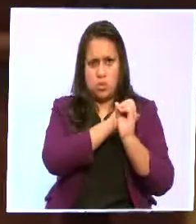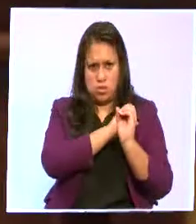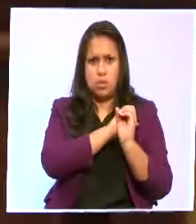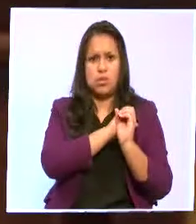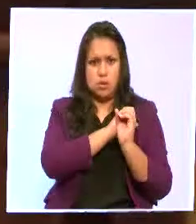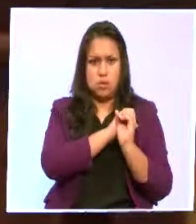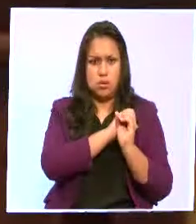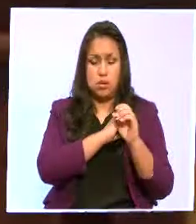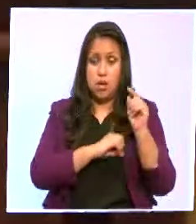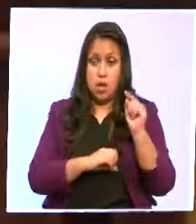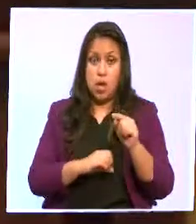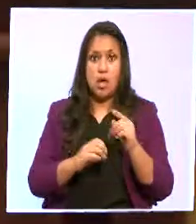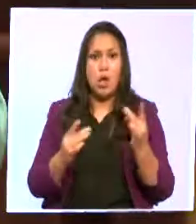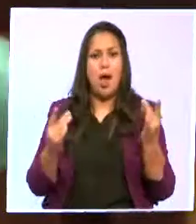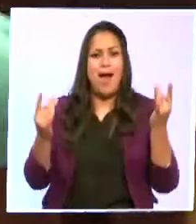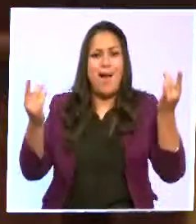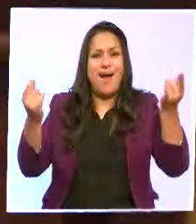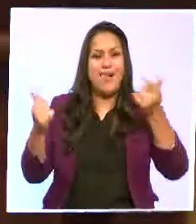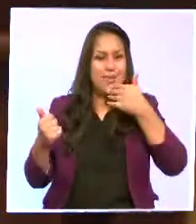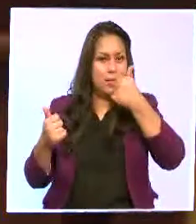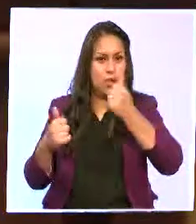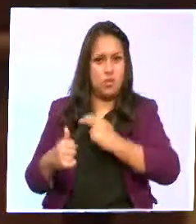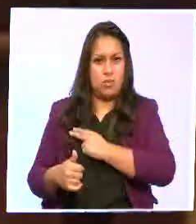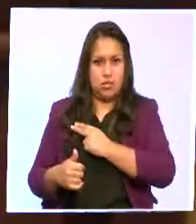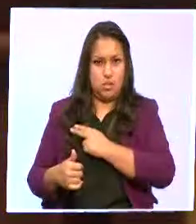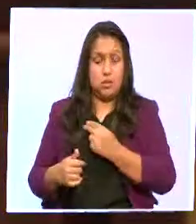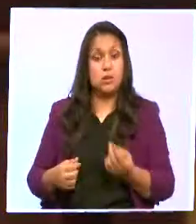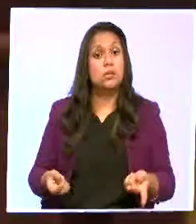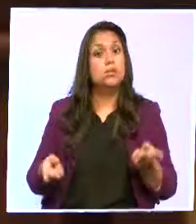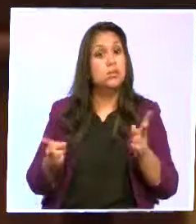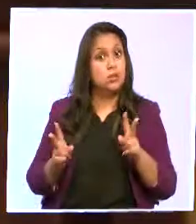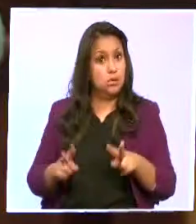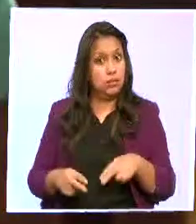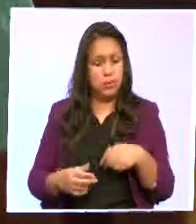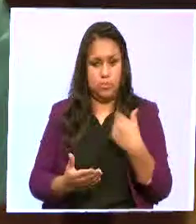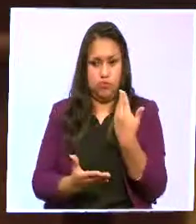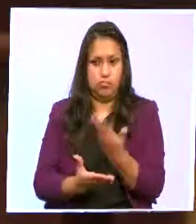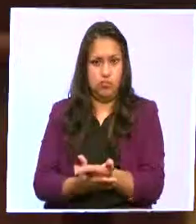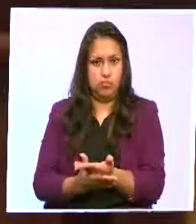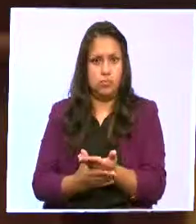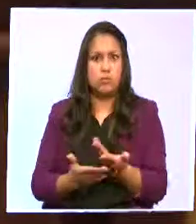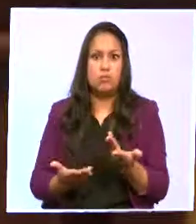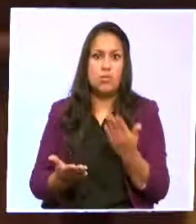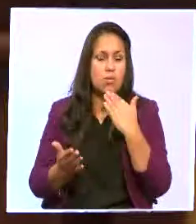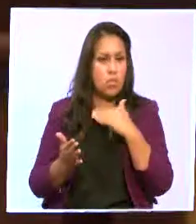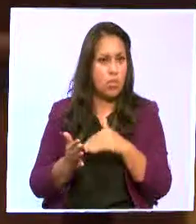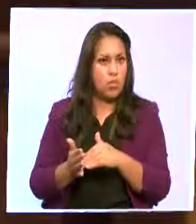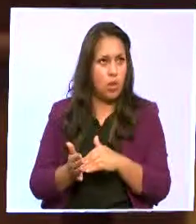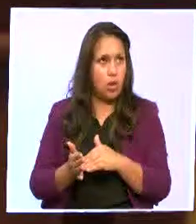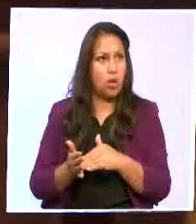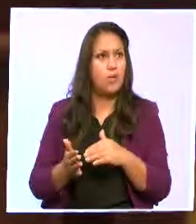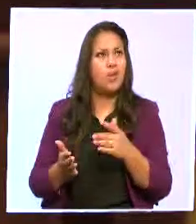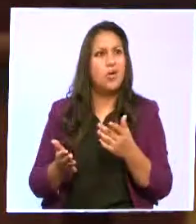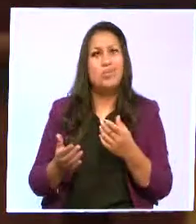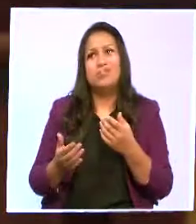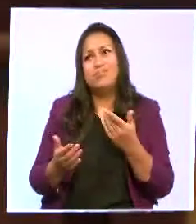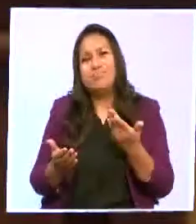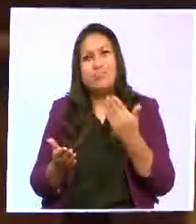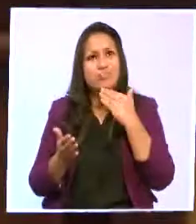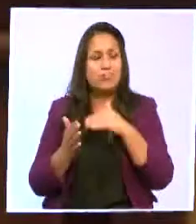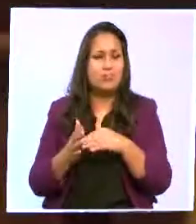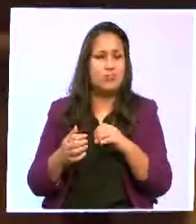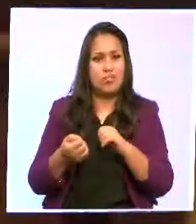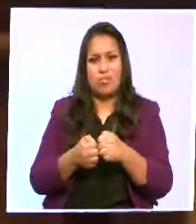la calidad de las universidades hacia arriba pero también plantea entonces ya elementos comunes de avance de las universidades que pueden ser problemáticas